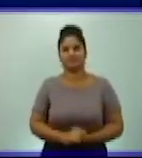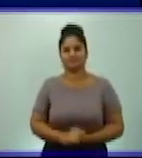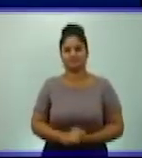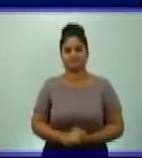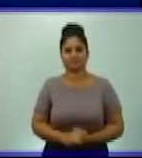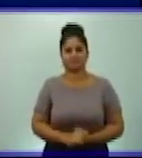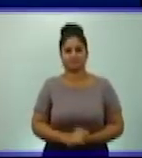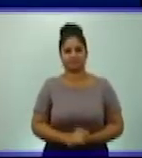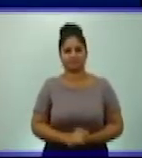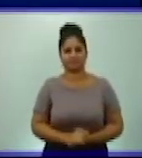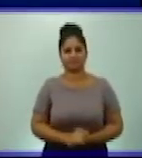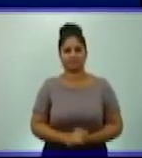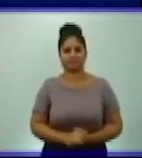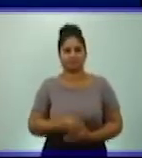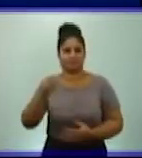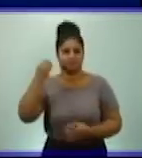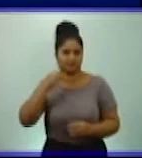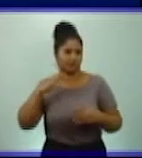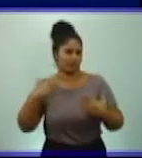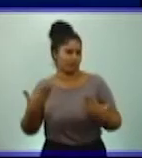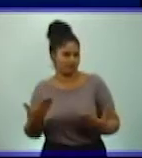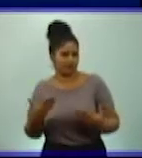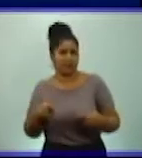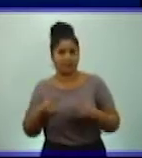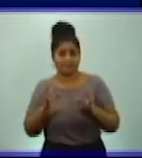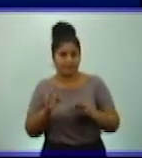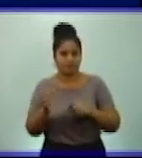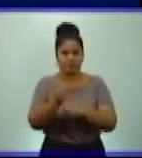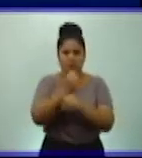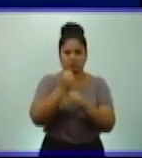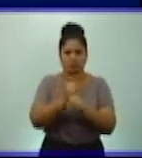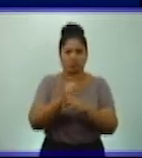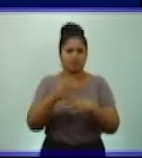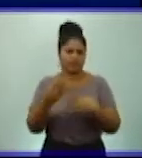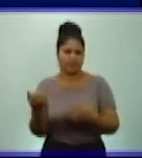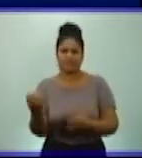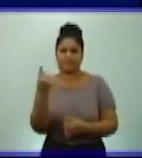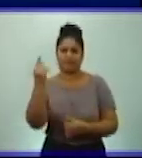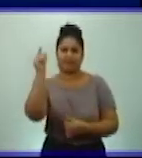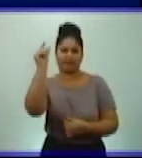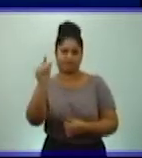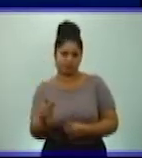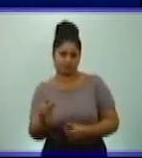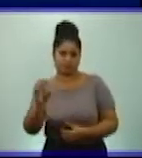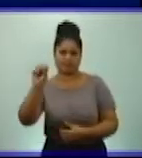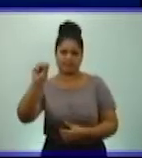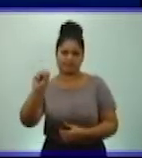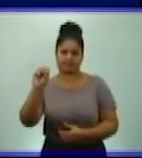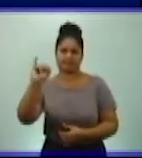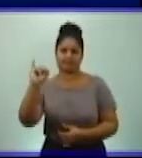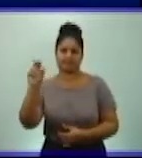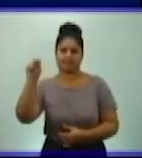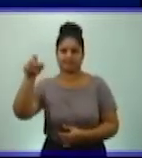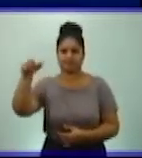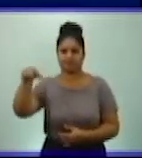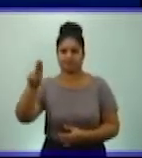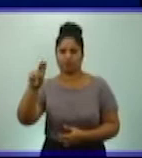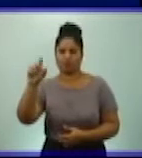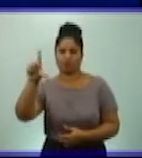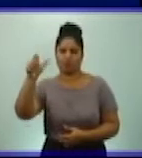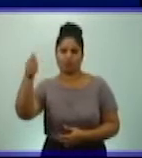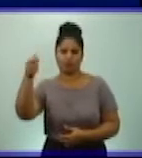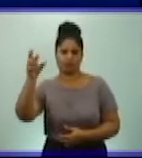primera persona del singular. Esta tarde, mi bien, cuando te hablaba yo,